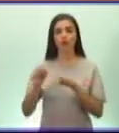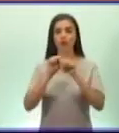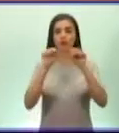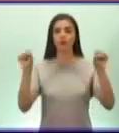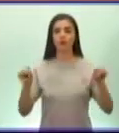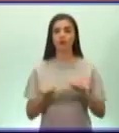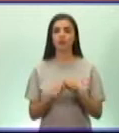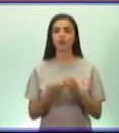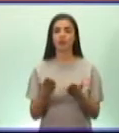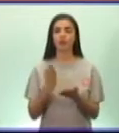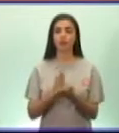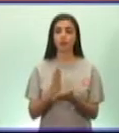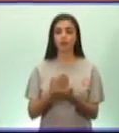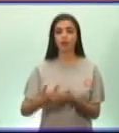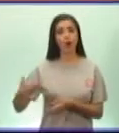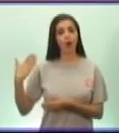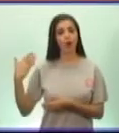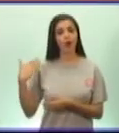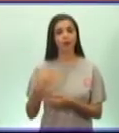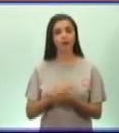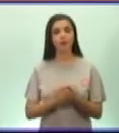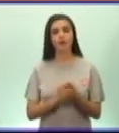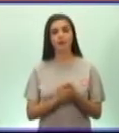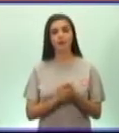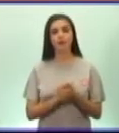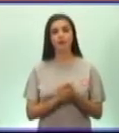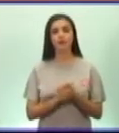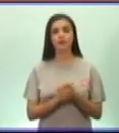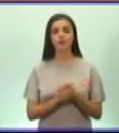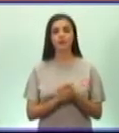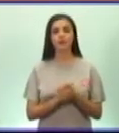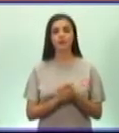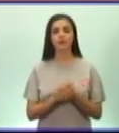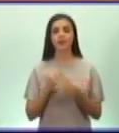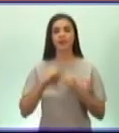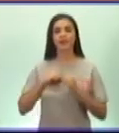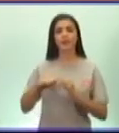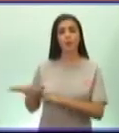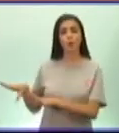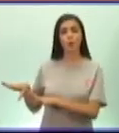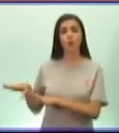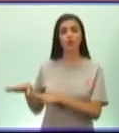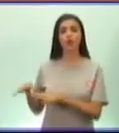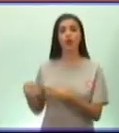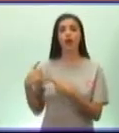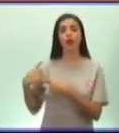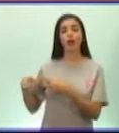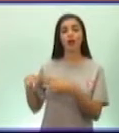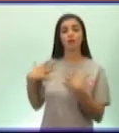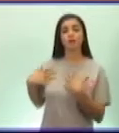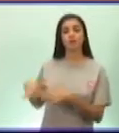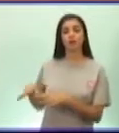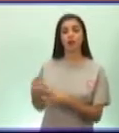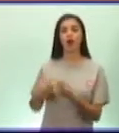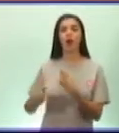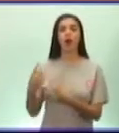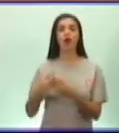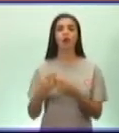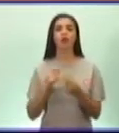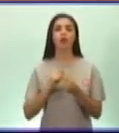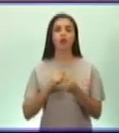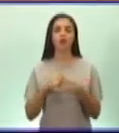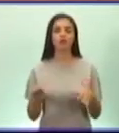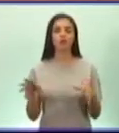estudiados que se expulsan al exterior algunas de las sustancias de